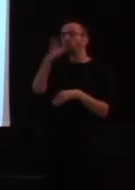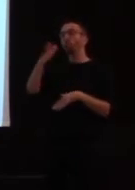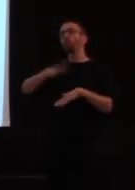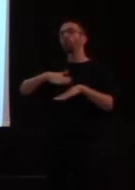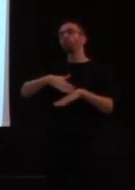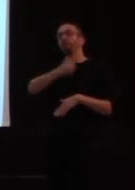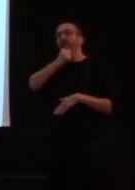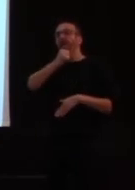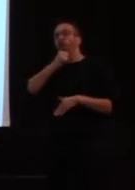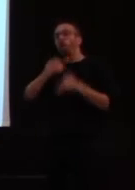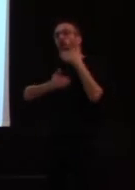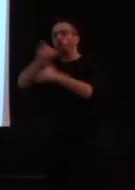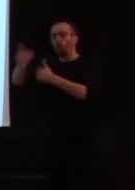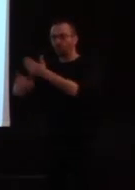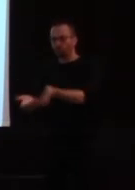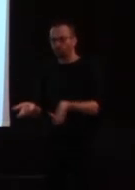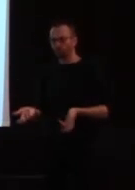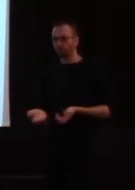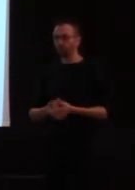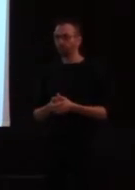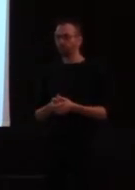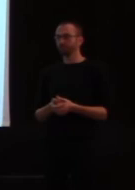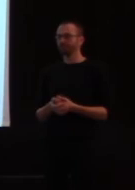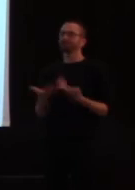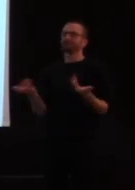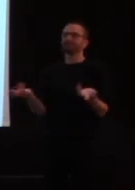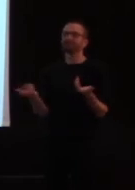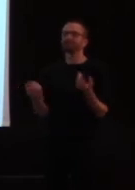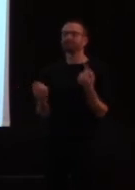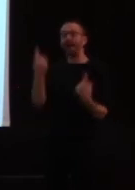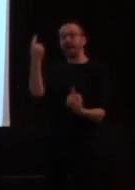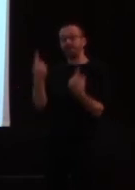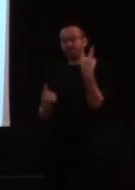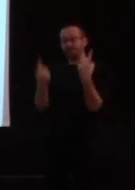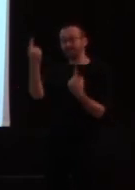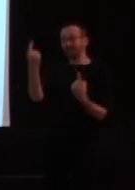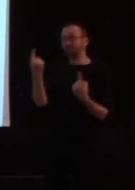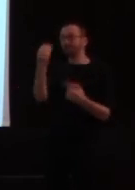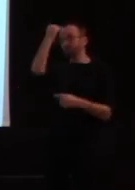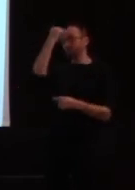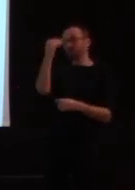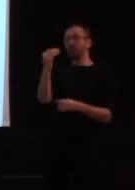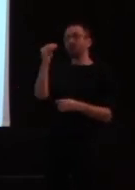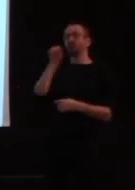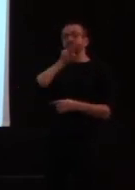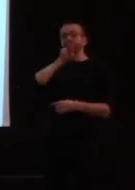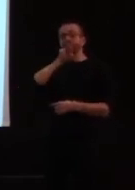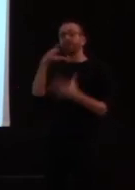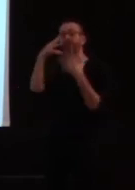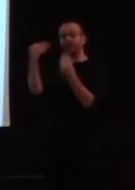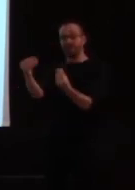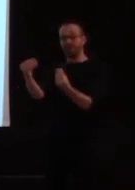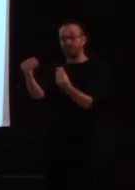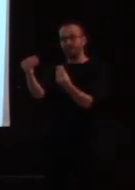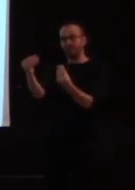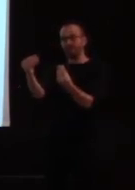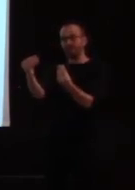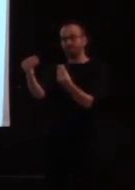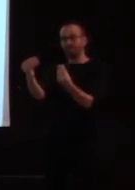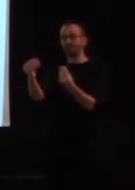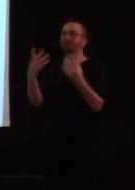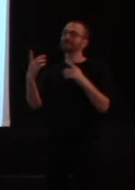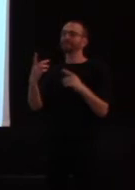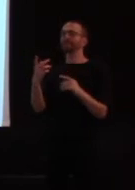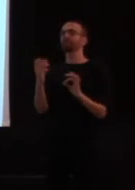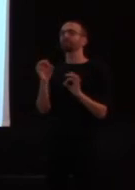envejecemos. Es decir, que a veces nosotros nos da la impresión que ellos entienden bien, insisto lo mismo, este registro